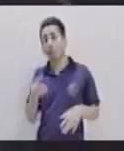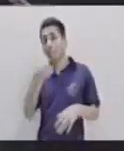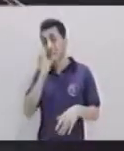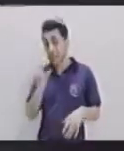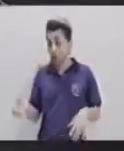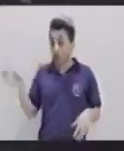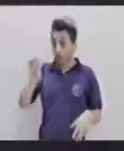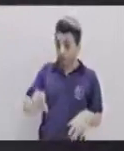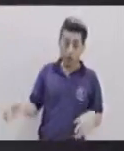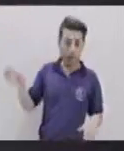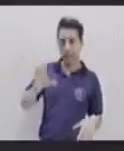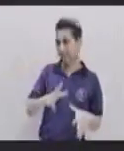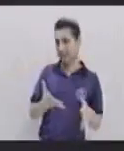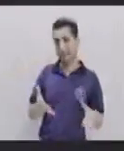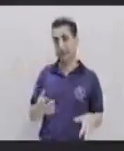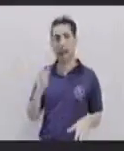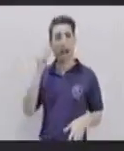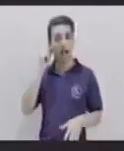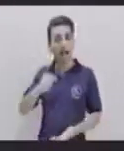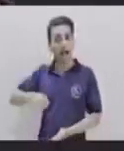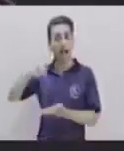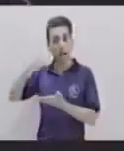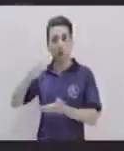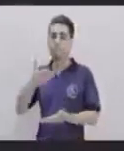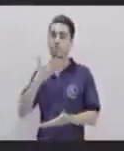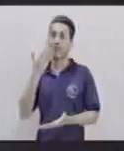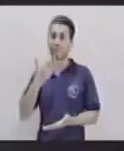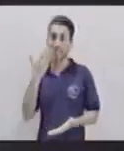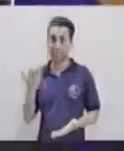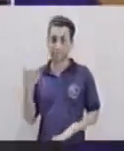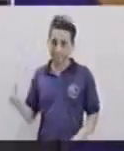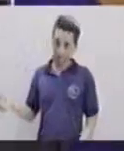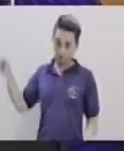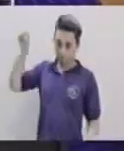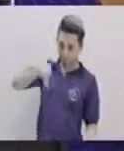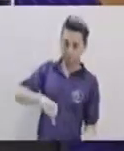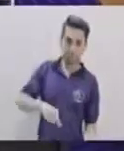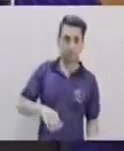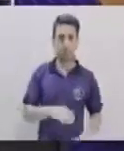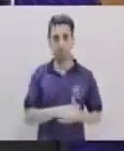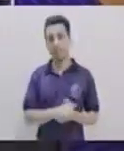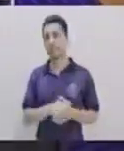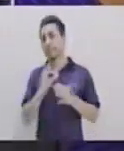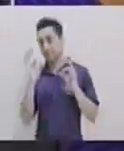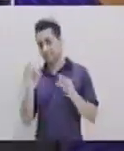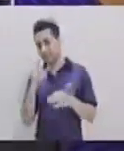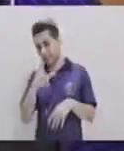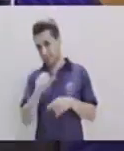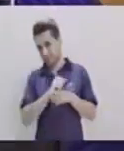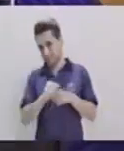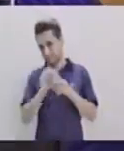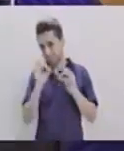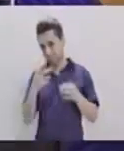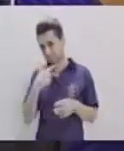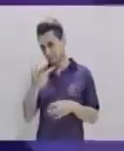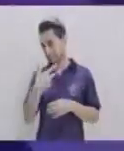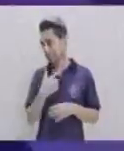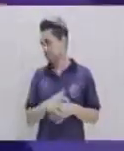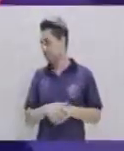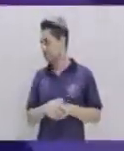pila en vasos o en galones? ¿Verdad que sería más fácil en galones? Excelente. Muy bien, has hecho un buen trabajo